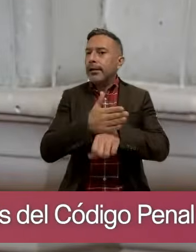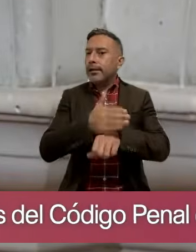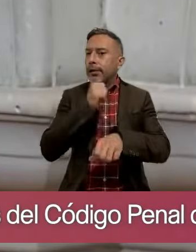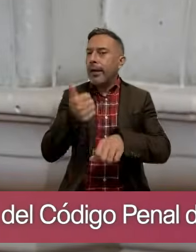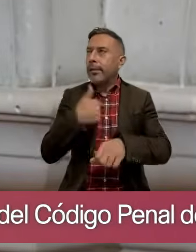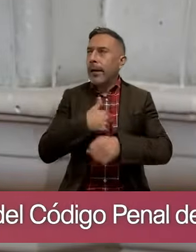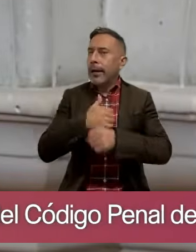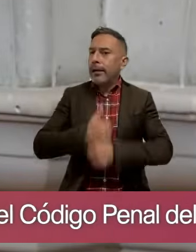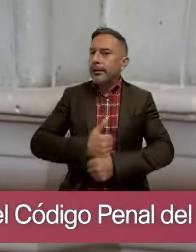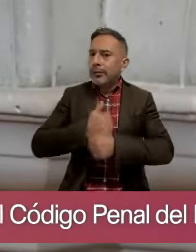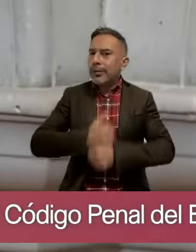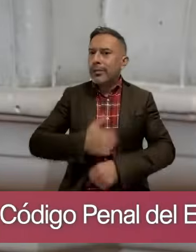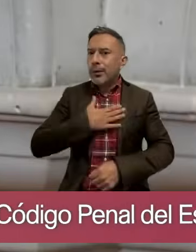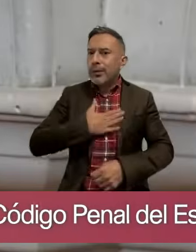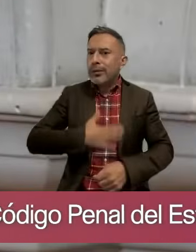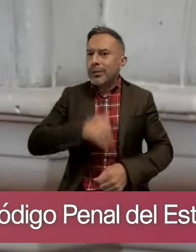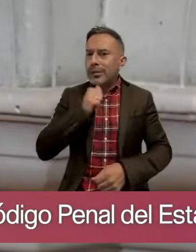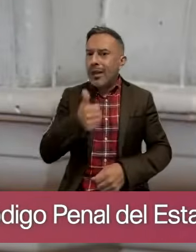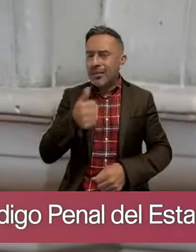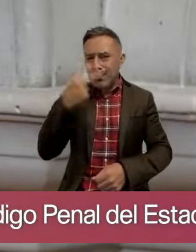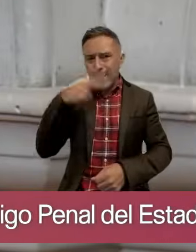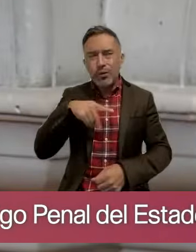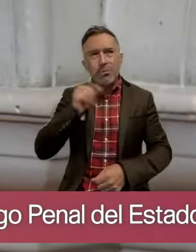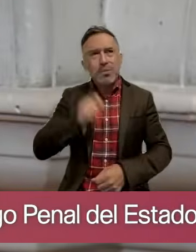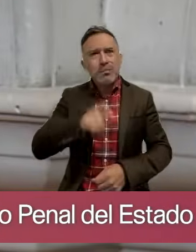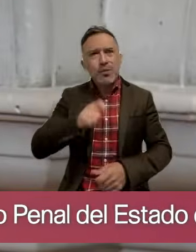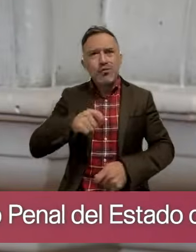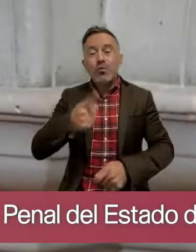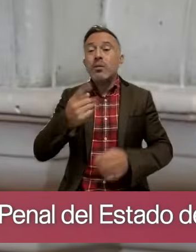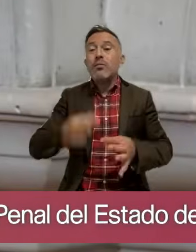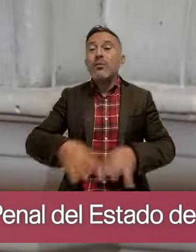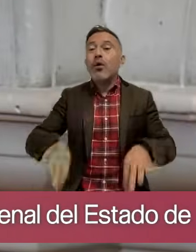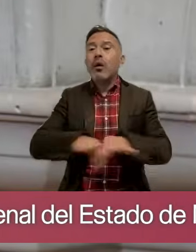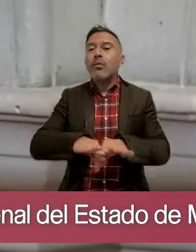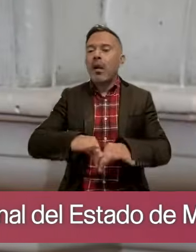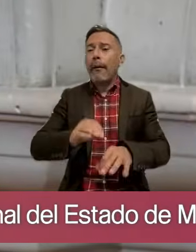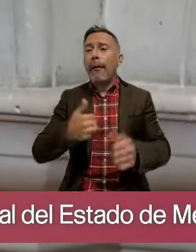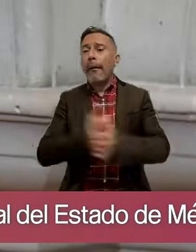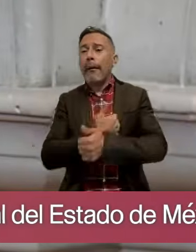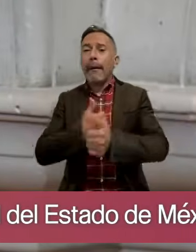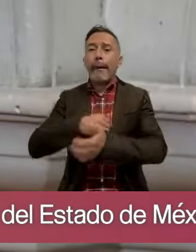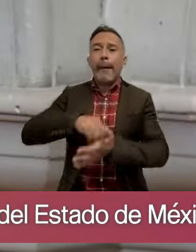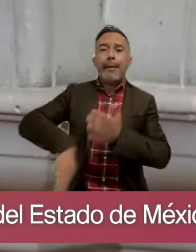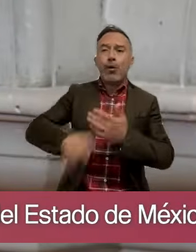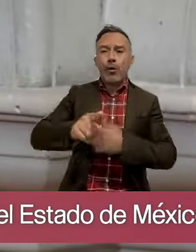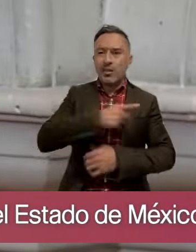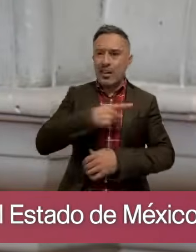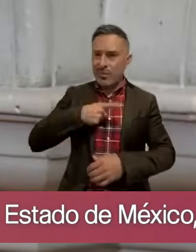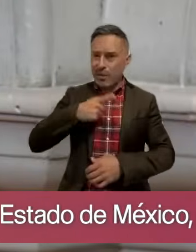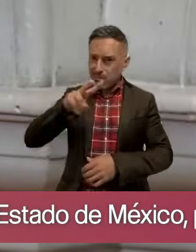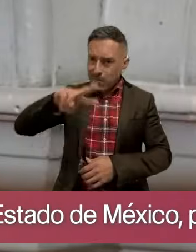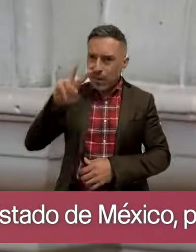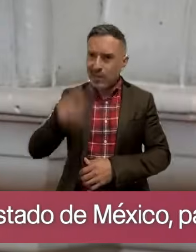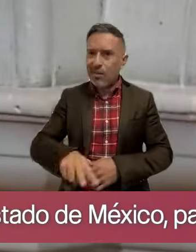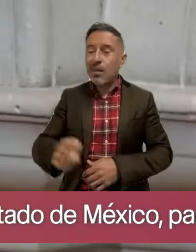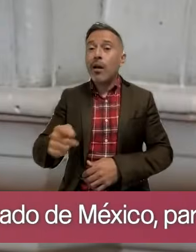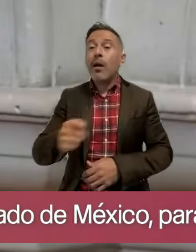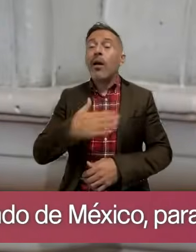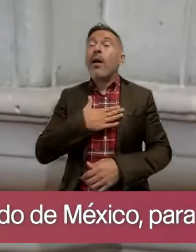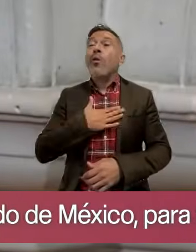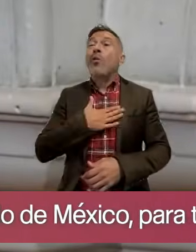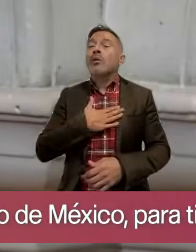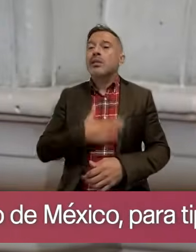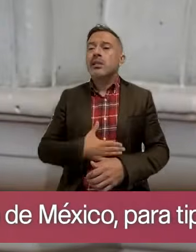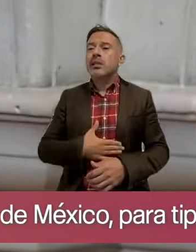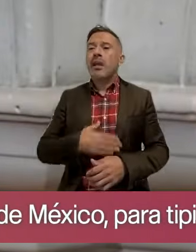eterno. Necesitamos reconciliarnos con la verdad. No hay justicia sin Estado de Derecho y no hay Estado de Derecho